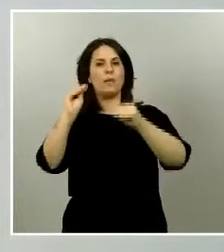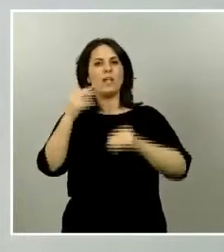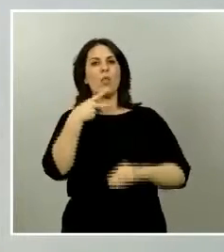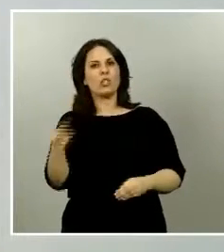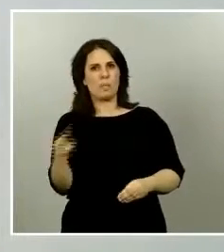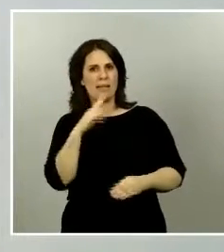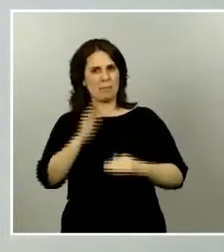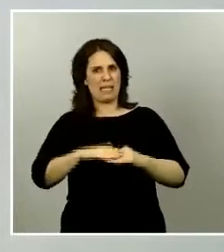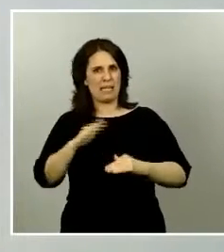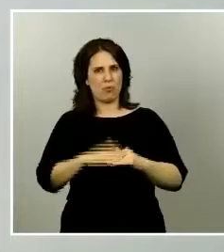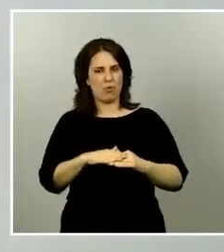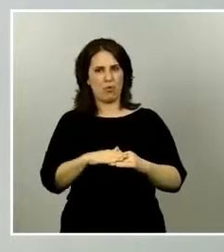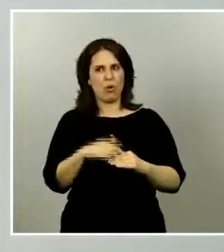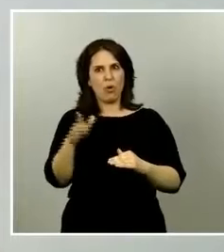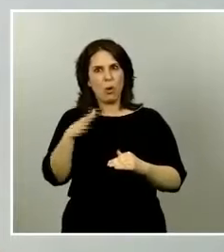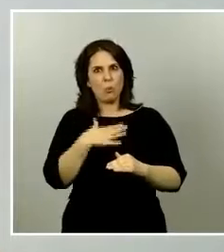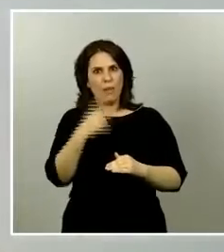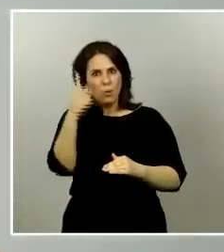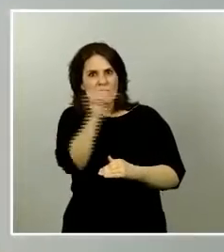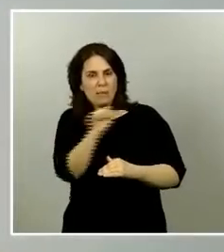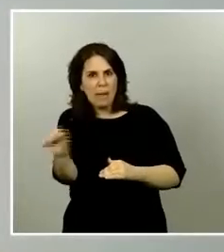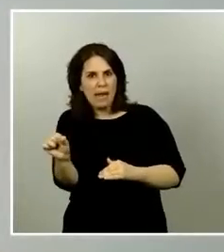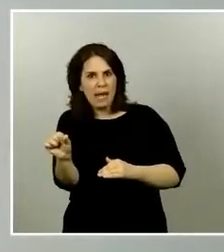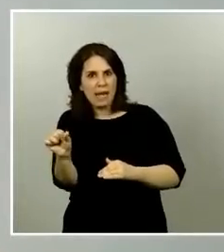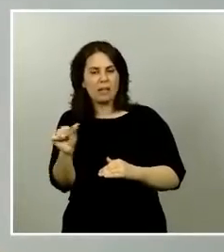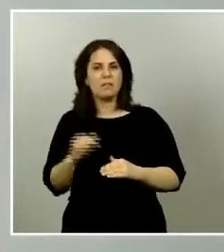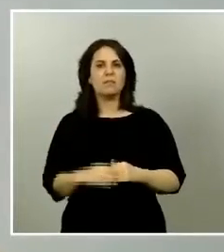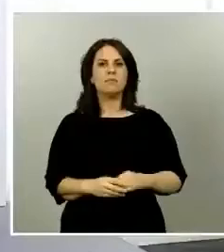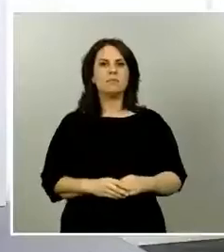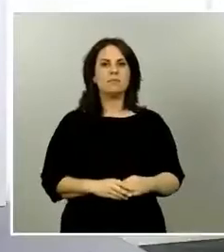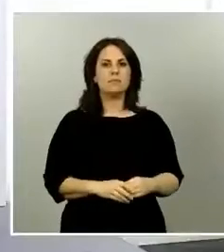sigue siendo de 2 semanas. ¿Estaría